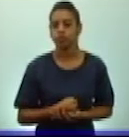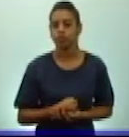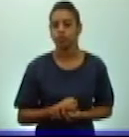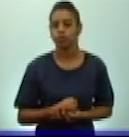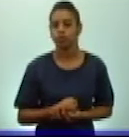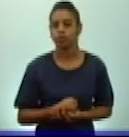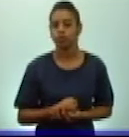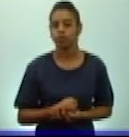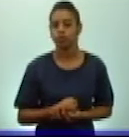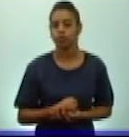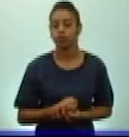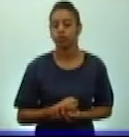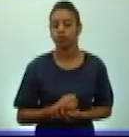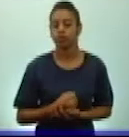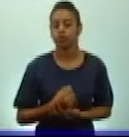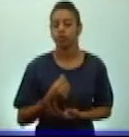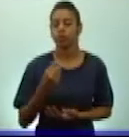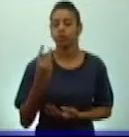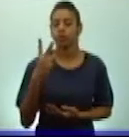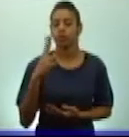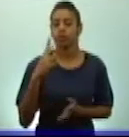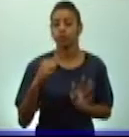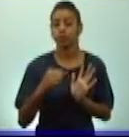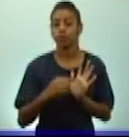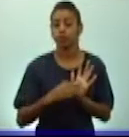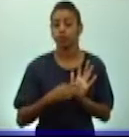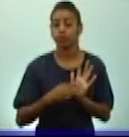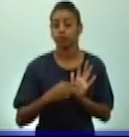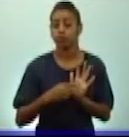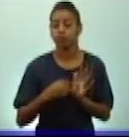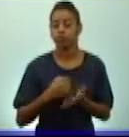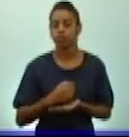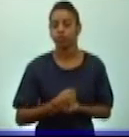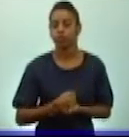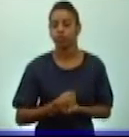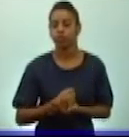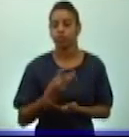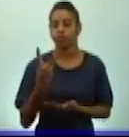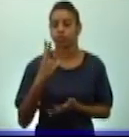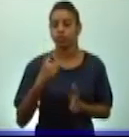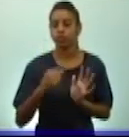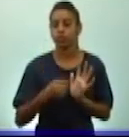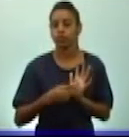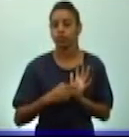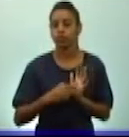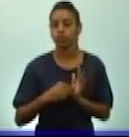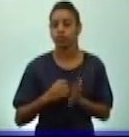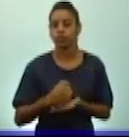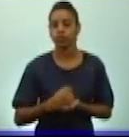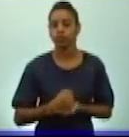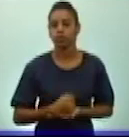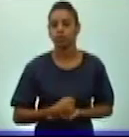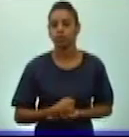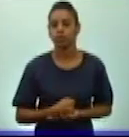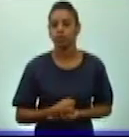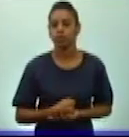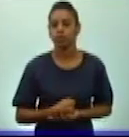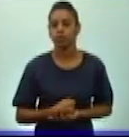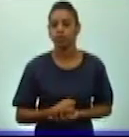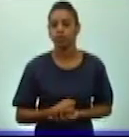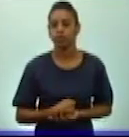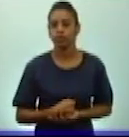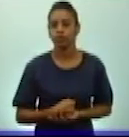Fueron confiscados los bienes malversados y se inicia el proceso de liquidar la burocracia